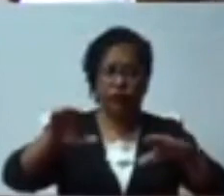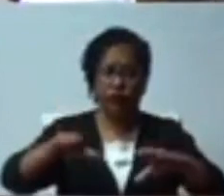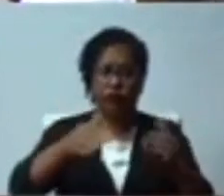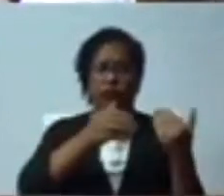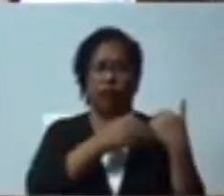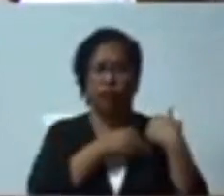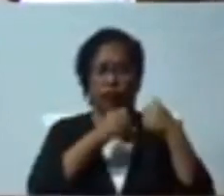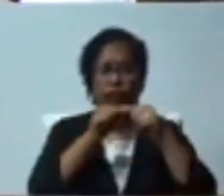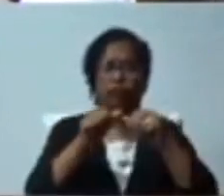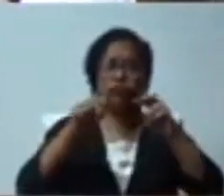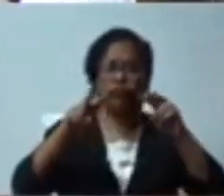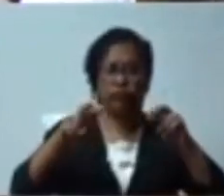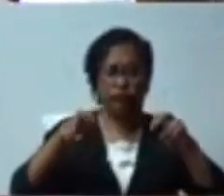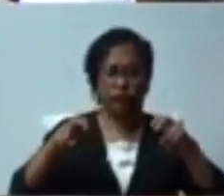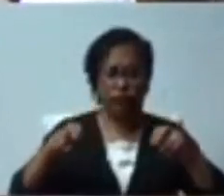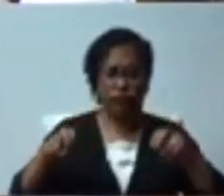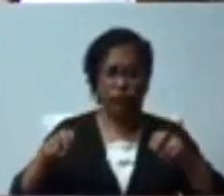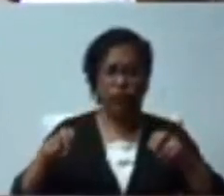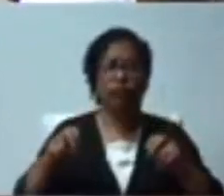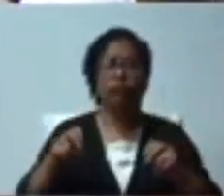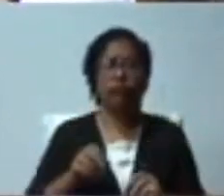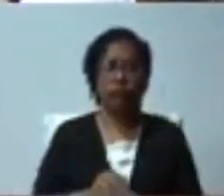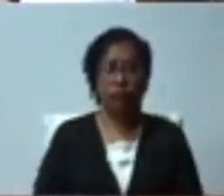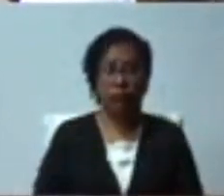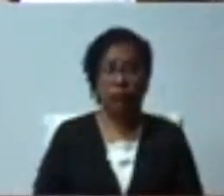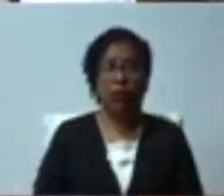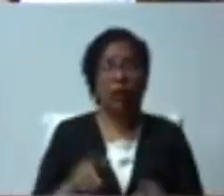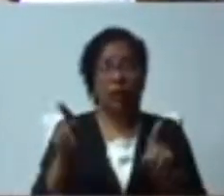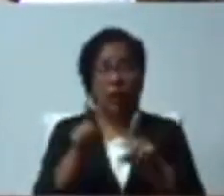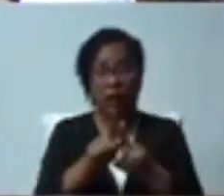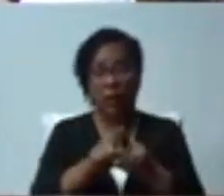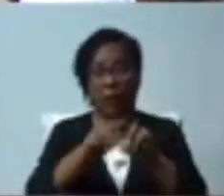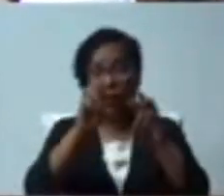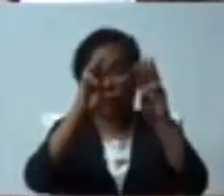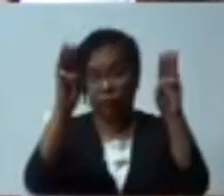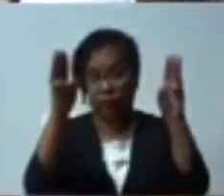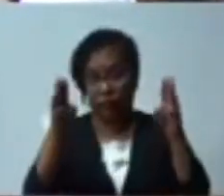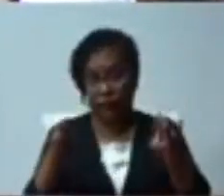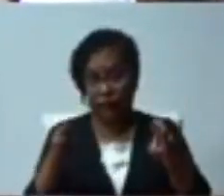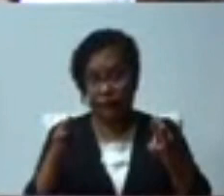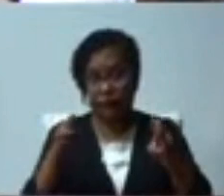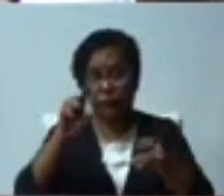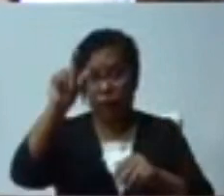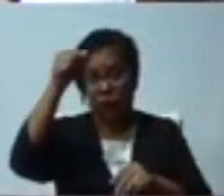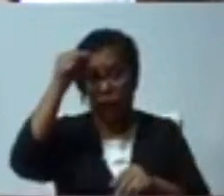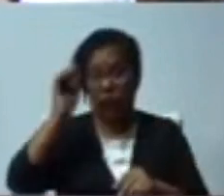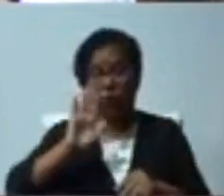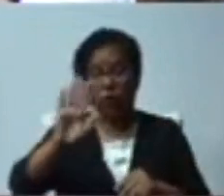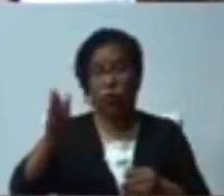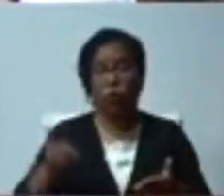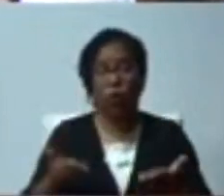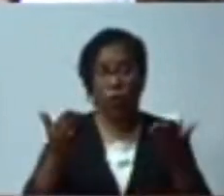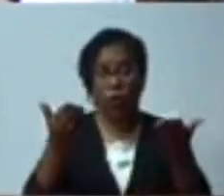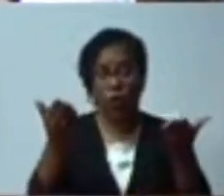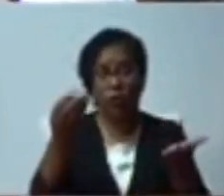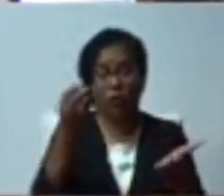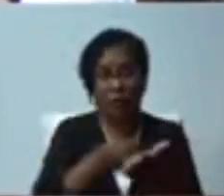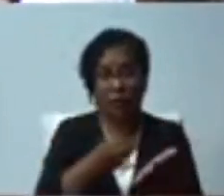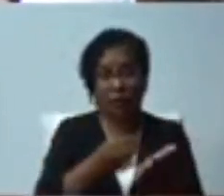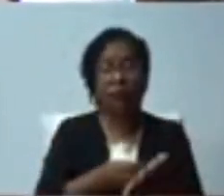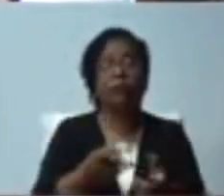consultoría jurídica y con el propio Ministerio de Hacienda, es un proyecto que viene